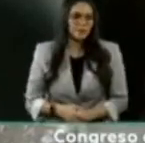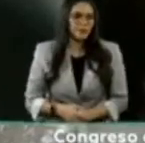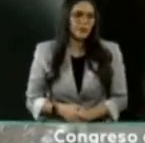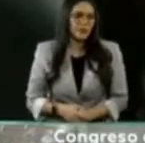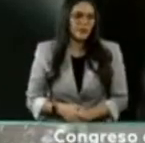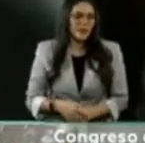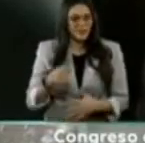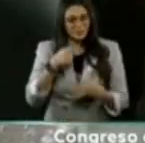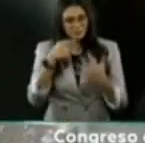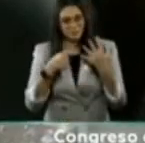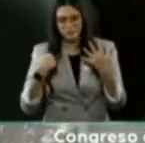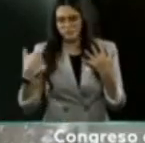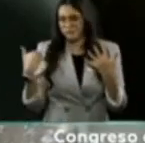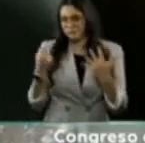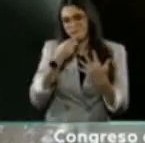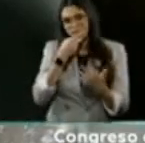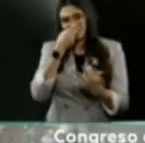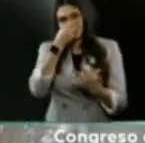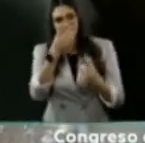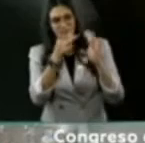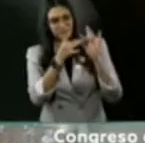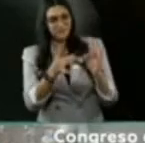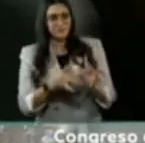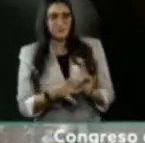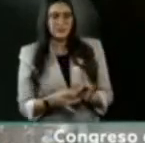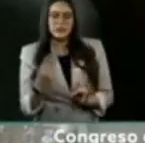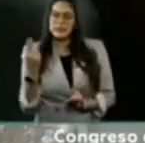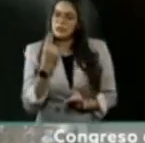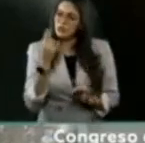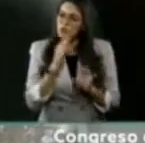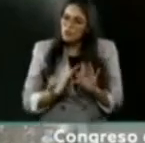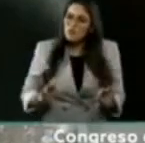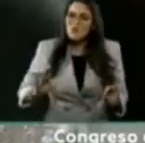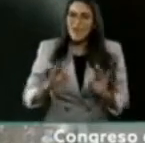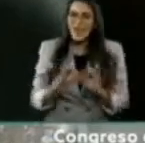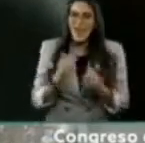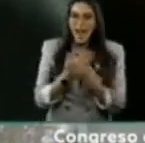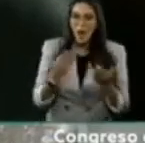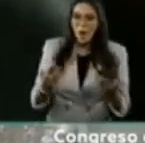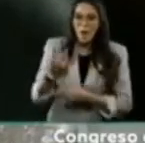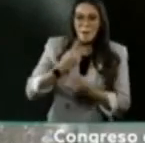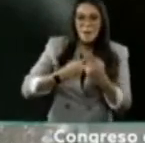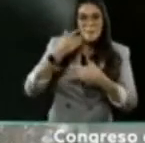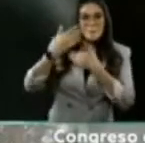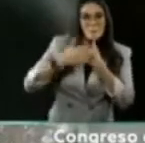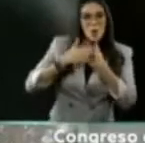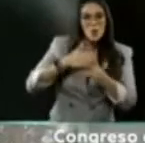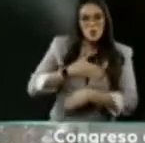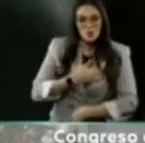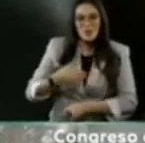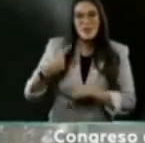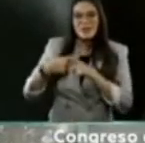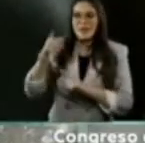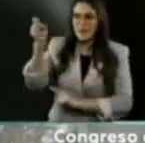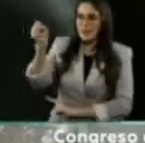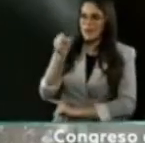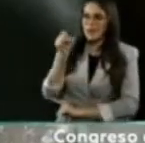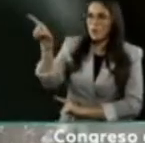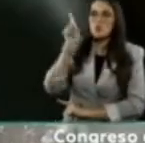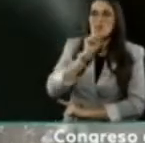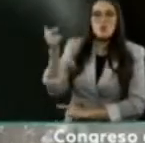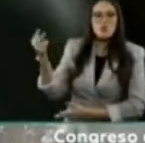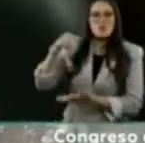valorar, Brian Cogan tiene que valorar muy bien a los criterios, todo lo que va a hacer, porque recuerda, después de